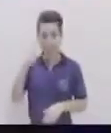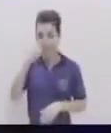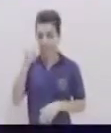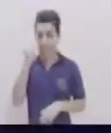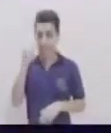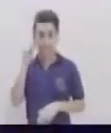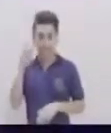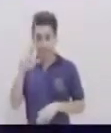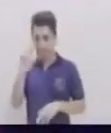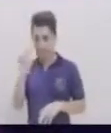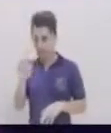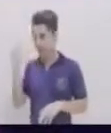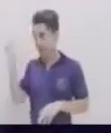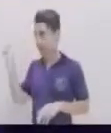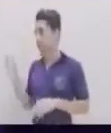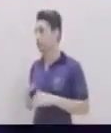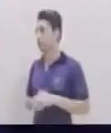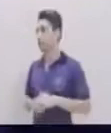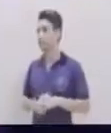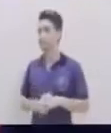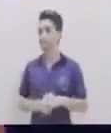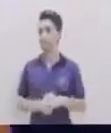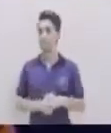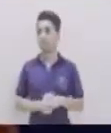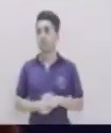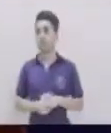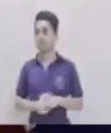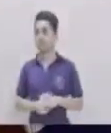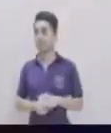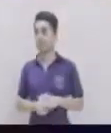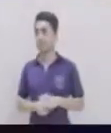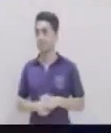Tigre, huizlay.